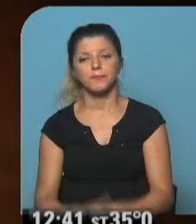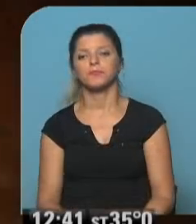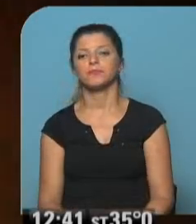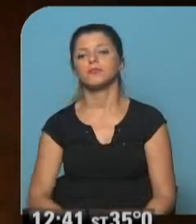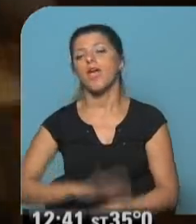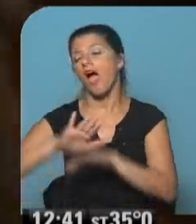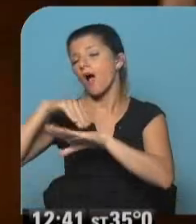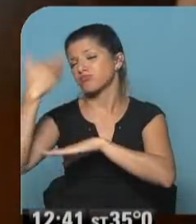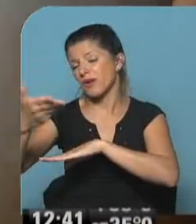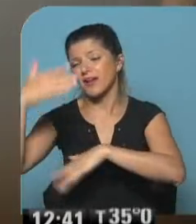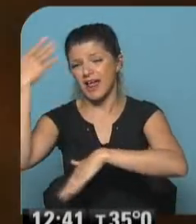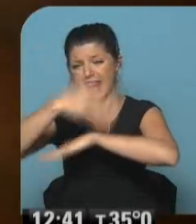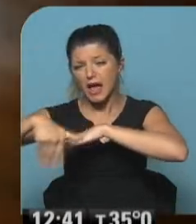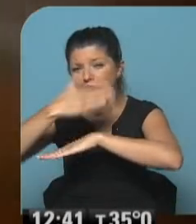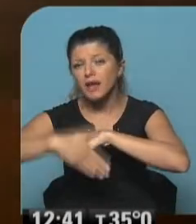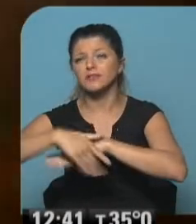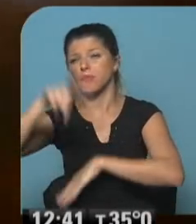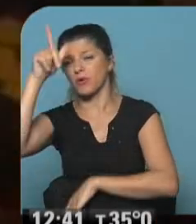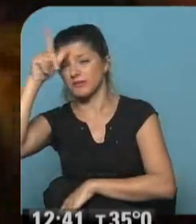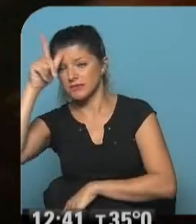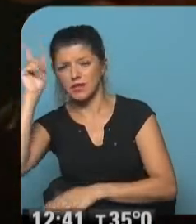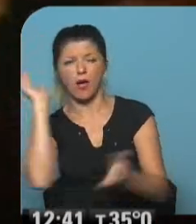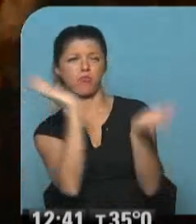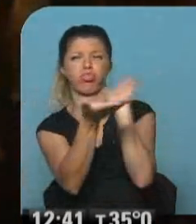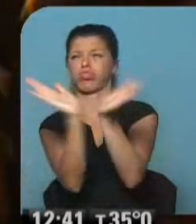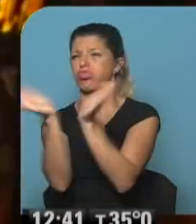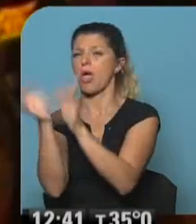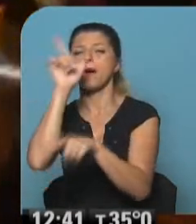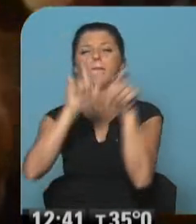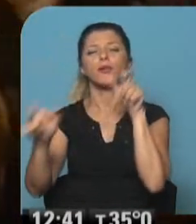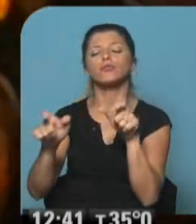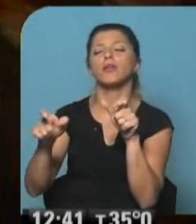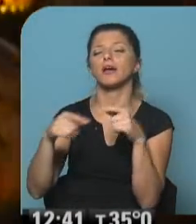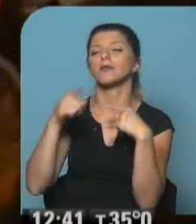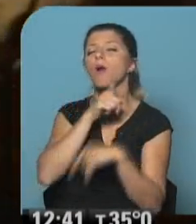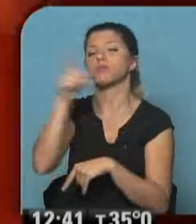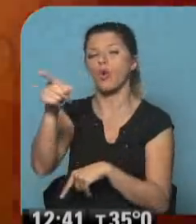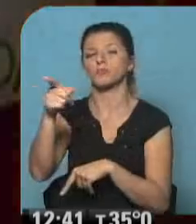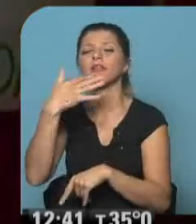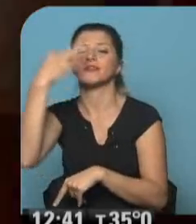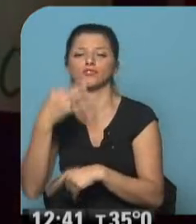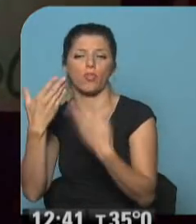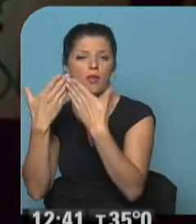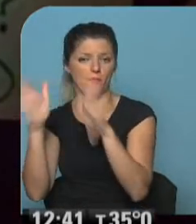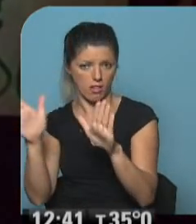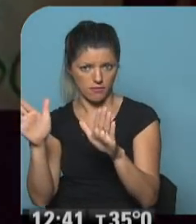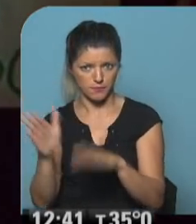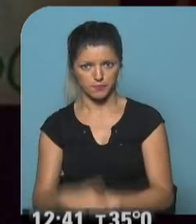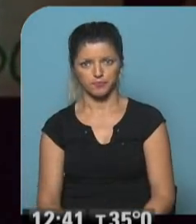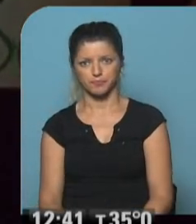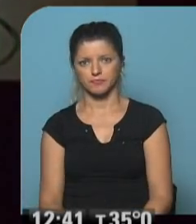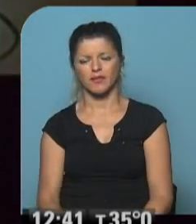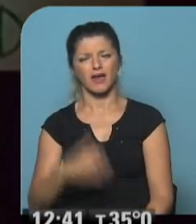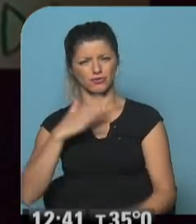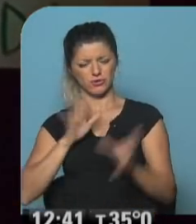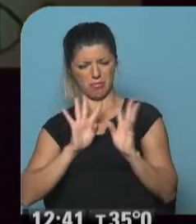las fuerzas de seguridad contenían y reprimían a quienes se manifestaban contra la medida. Nos han cercado, nos han